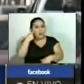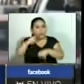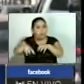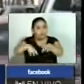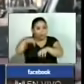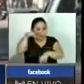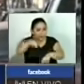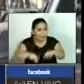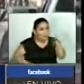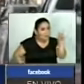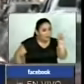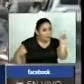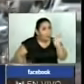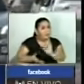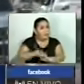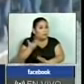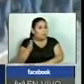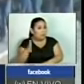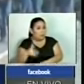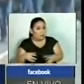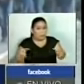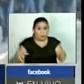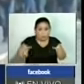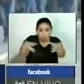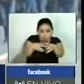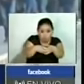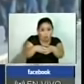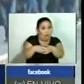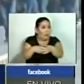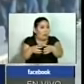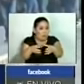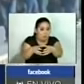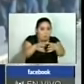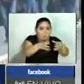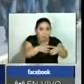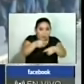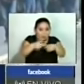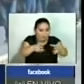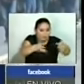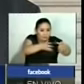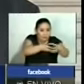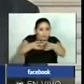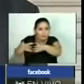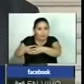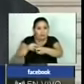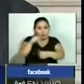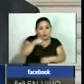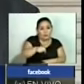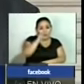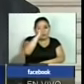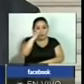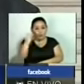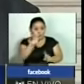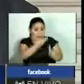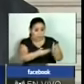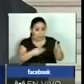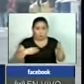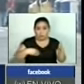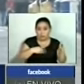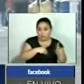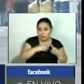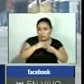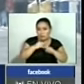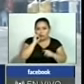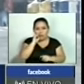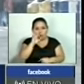es San Salvador, con casi la mitad de los casos detectados a nivel nacional. El especialista considera que el país